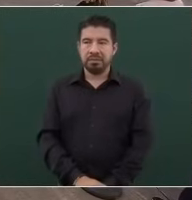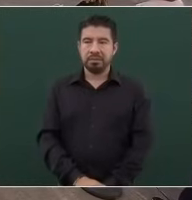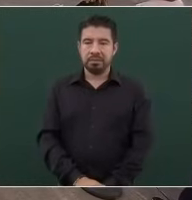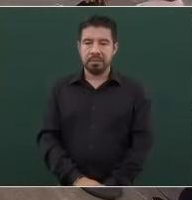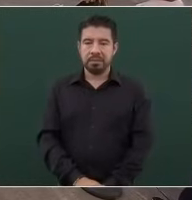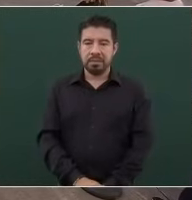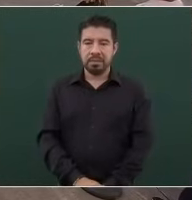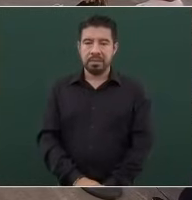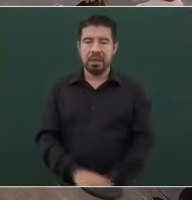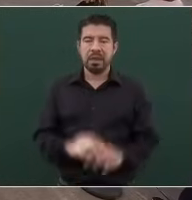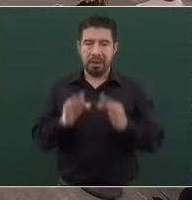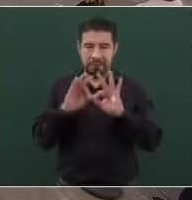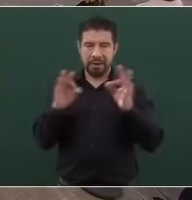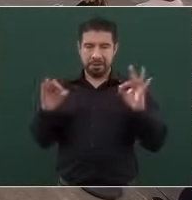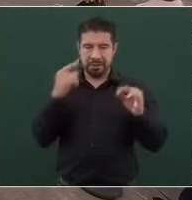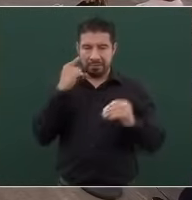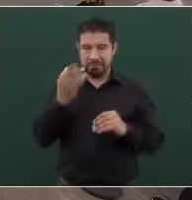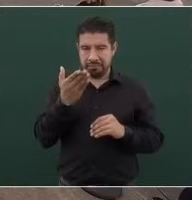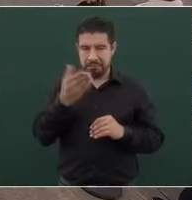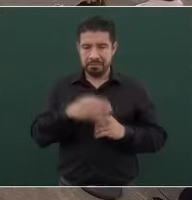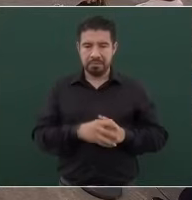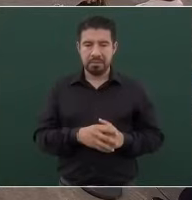Vamos a ver la frase.